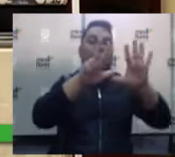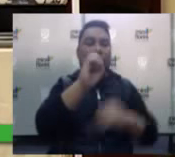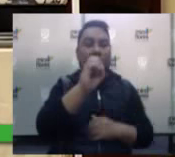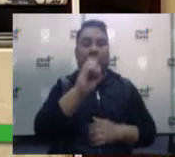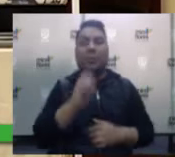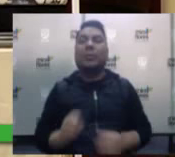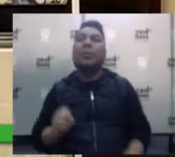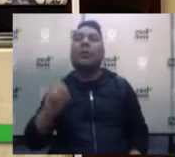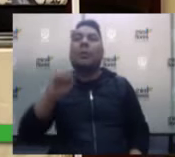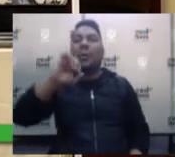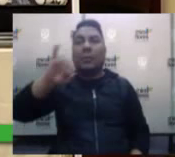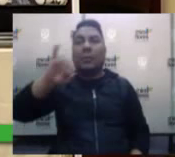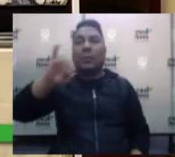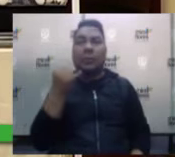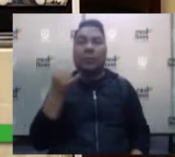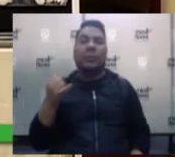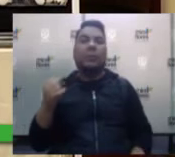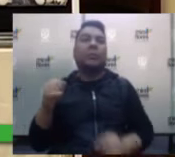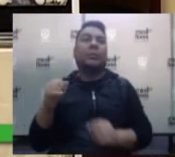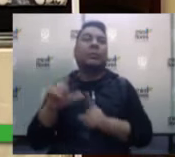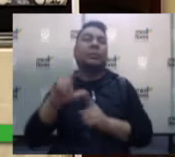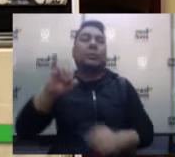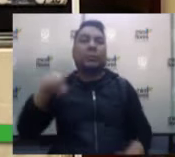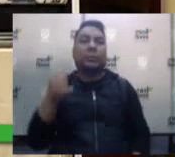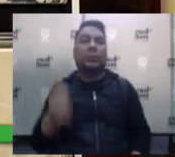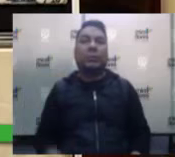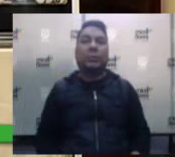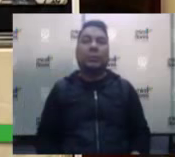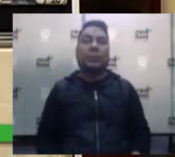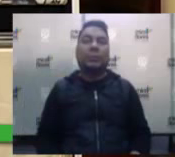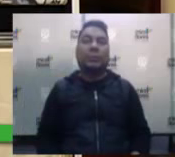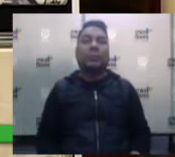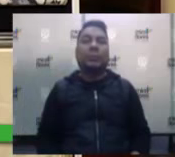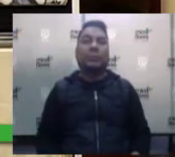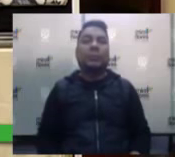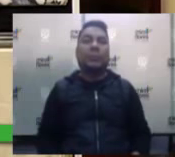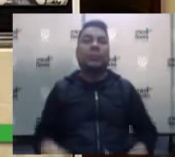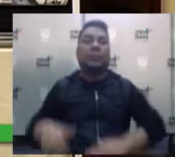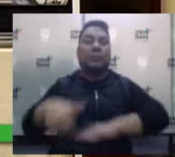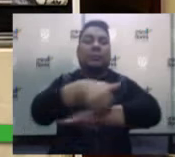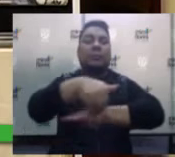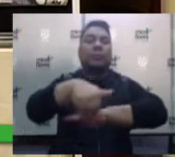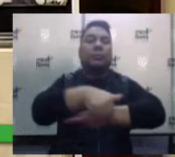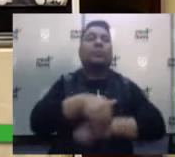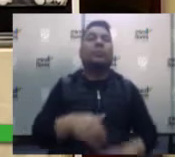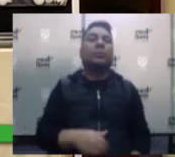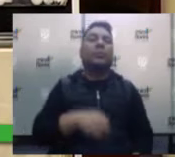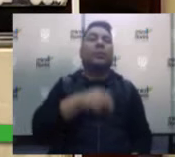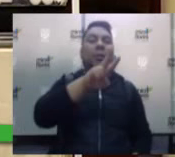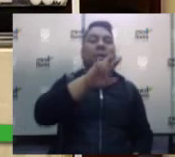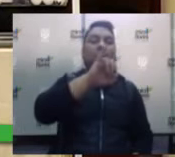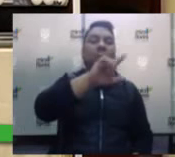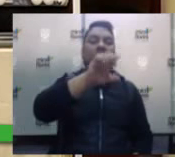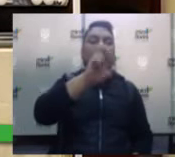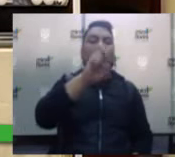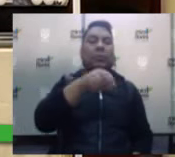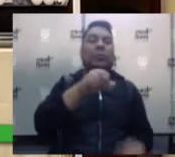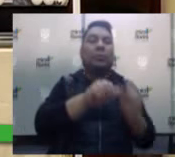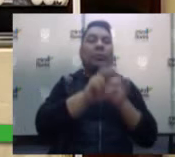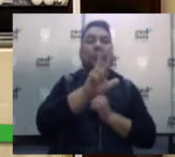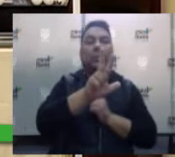J. Letra J. Partido Popular Cristiano. Ubicación 91, Avenida Villarán, cuadra